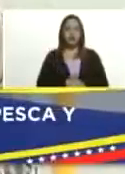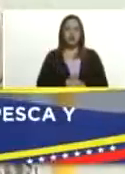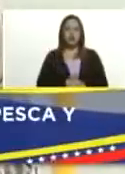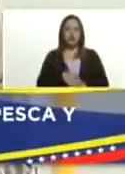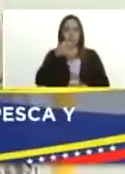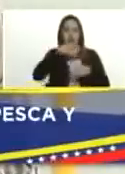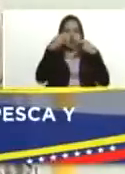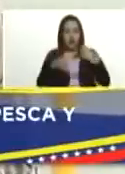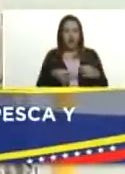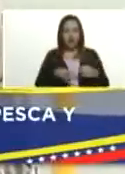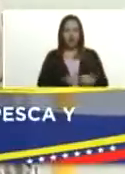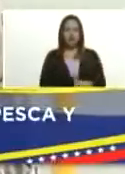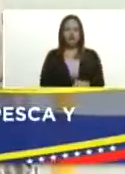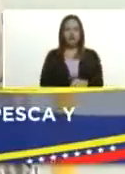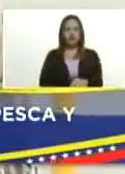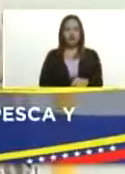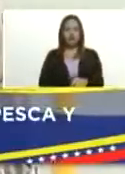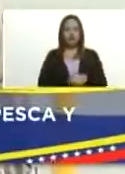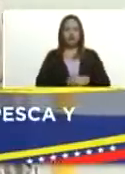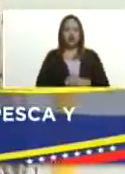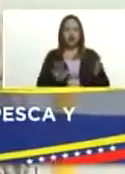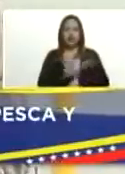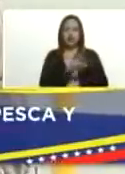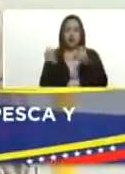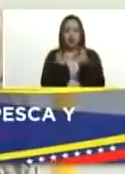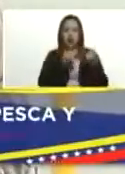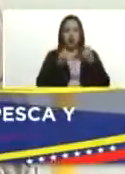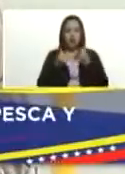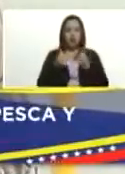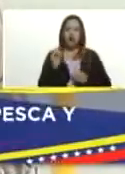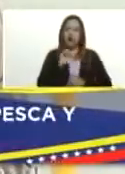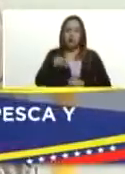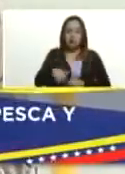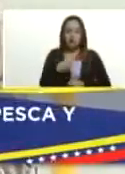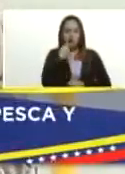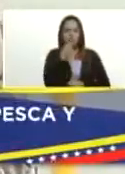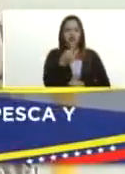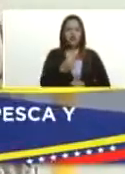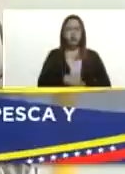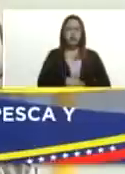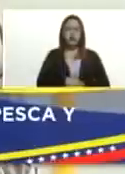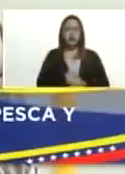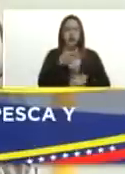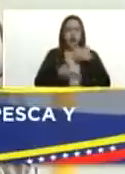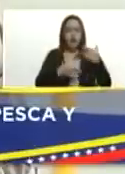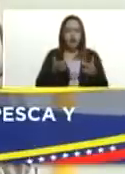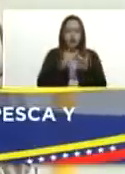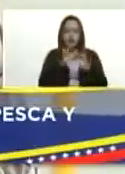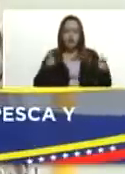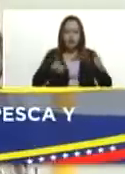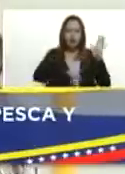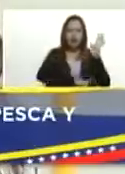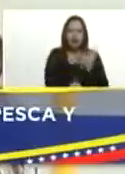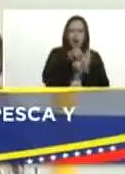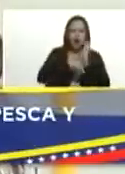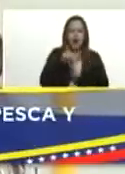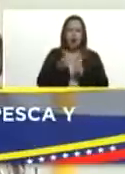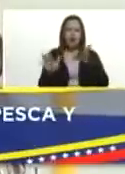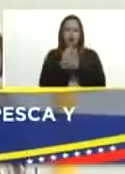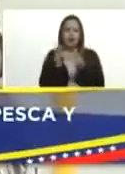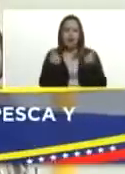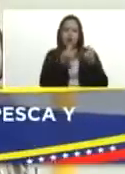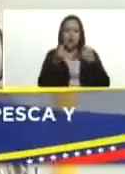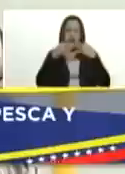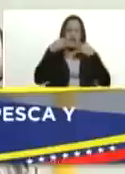real de la economía. O pudiéramos decirlo, en una fase de expansión y crecimiento de la economía